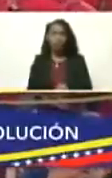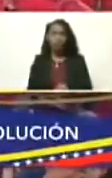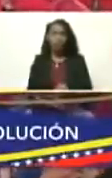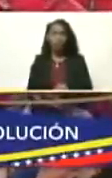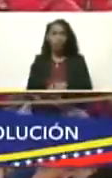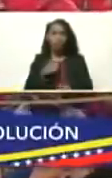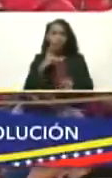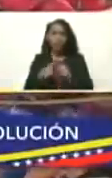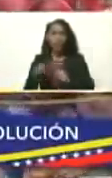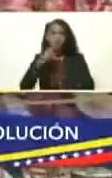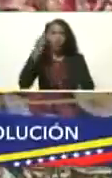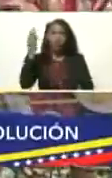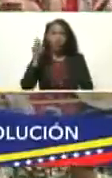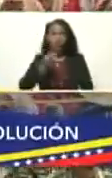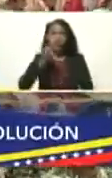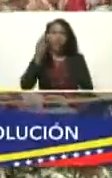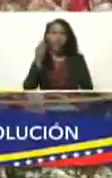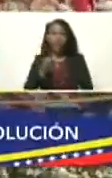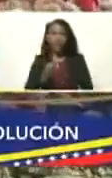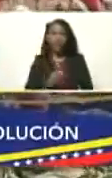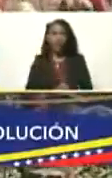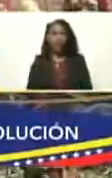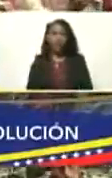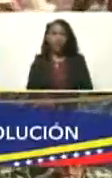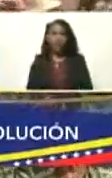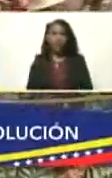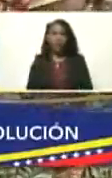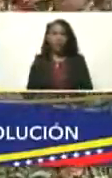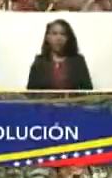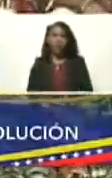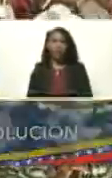Pero de verdad, verdadita,